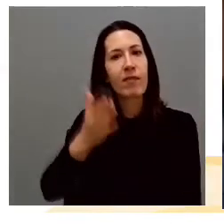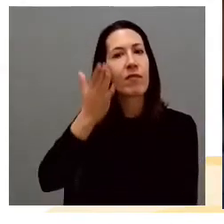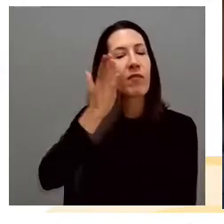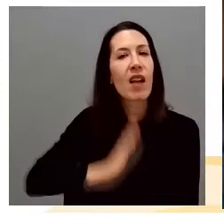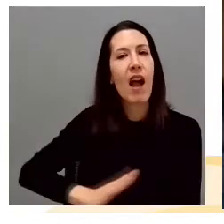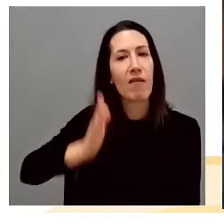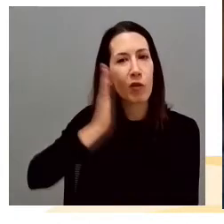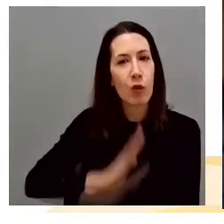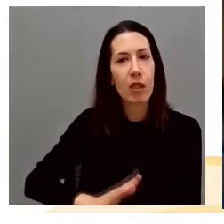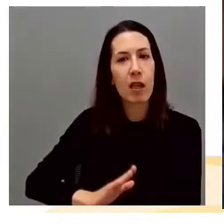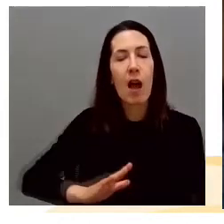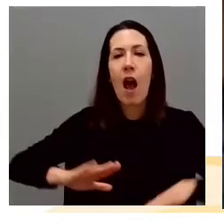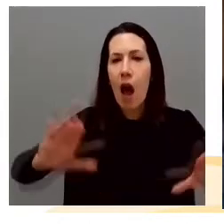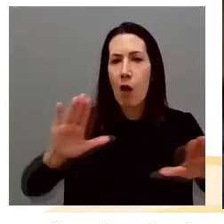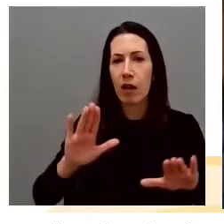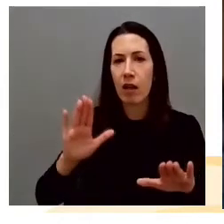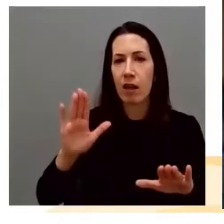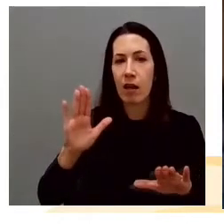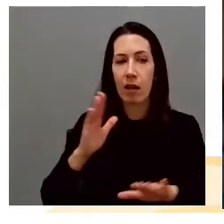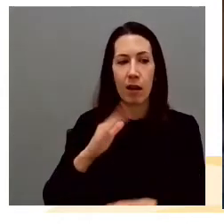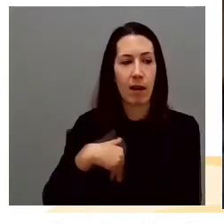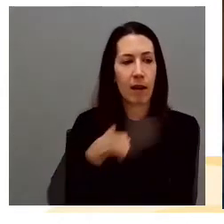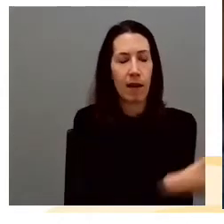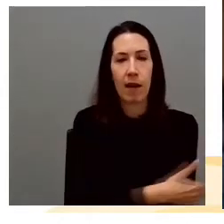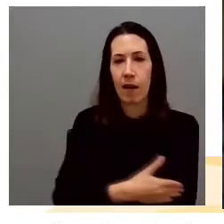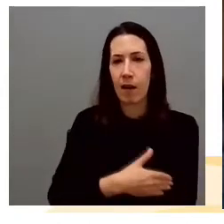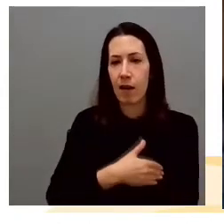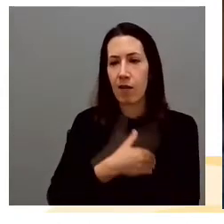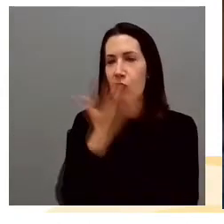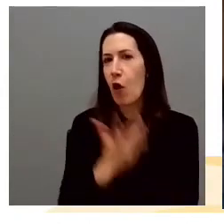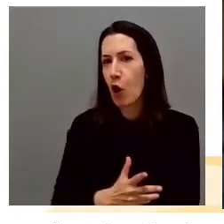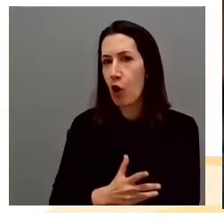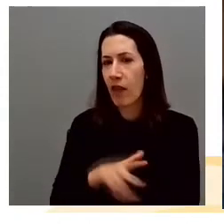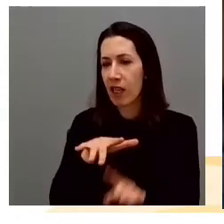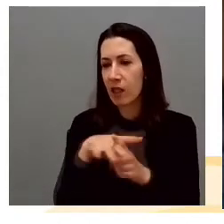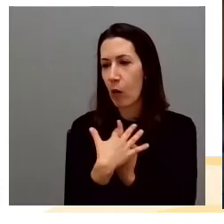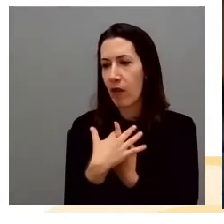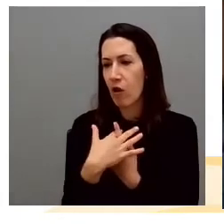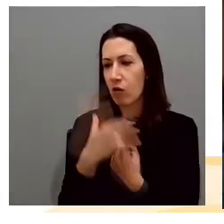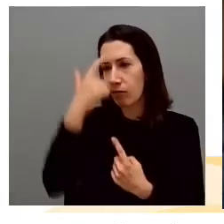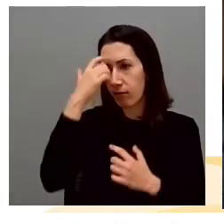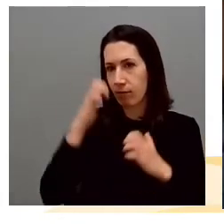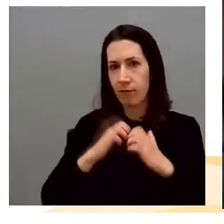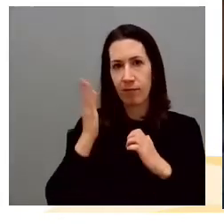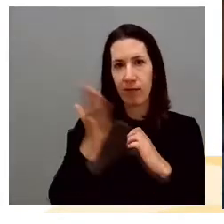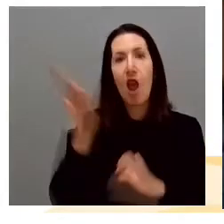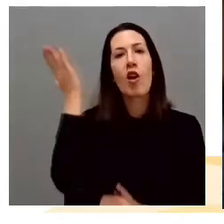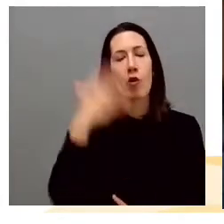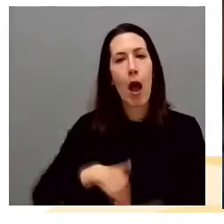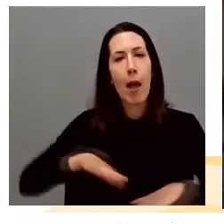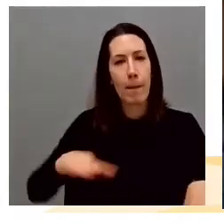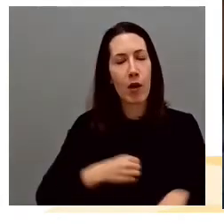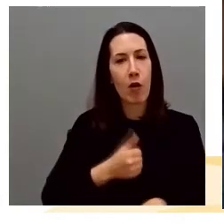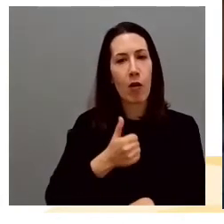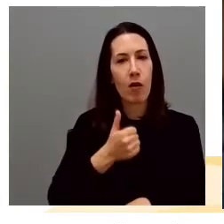sin tener cerca una situación de parálisis cerebral, a este movimiento tan grande que tributa y mucho a